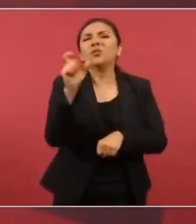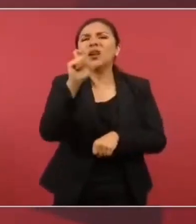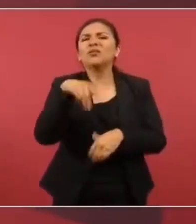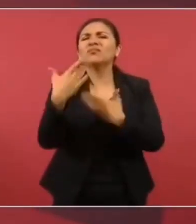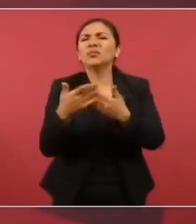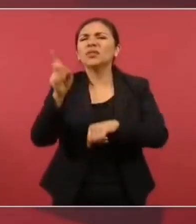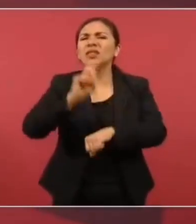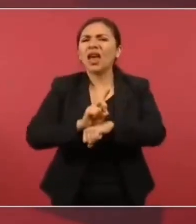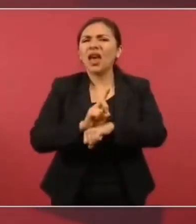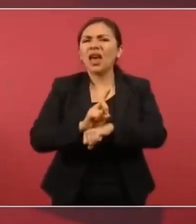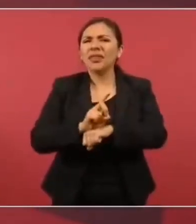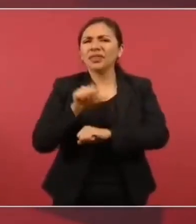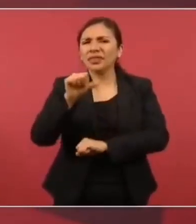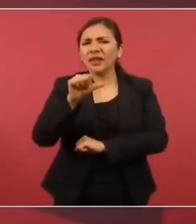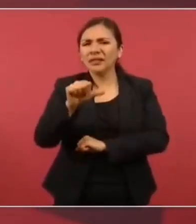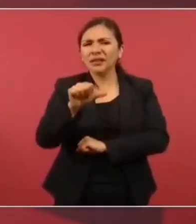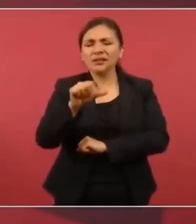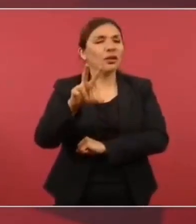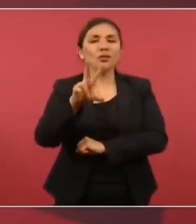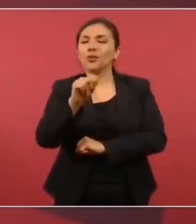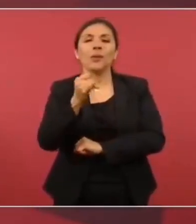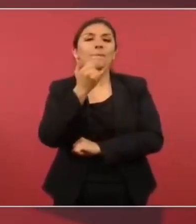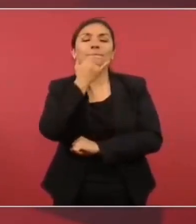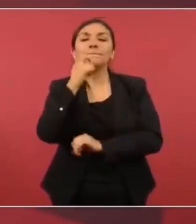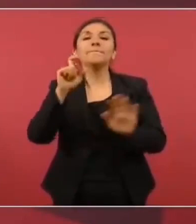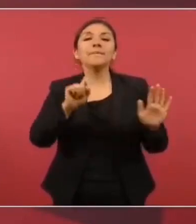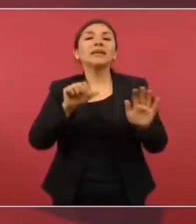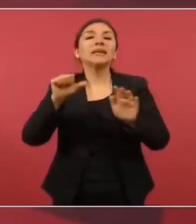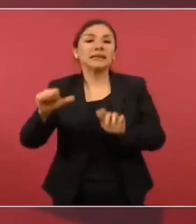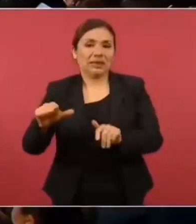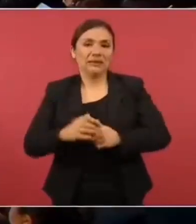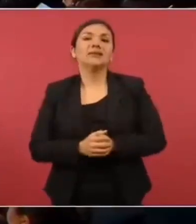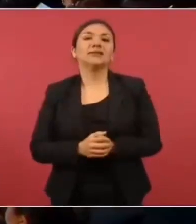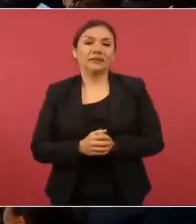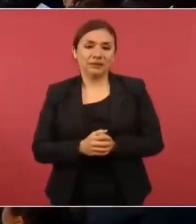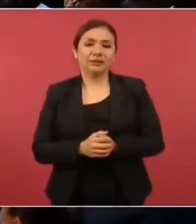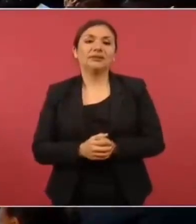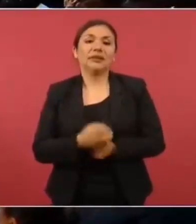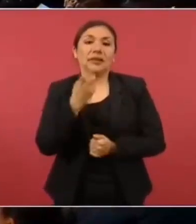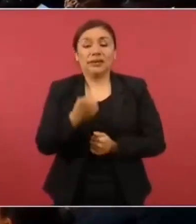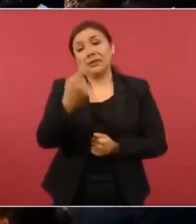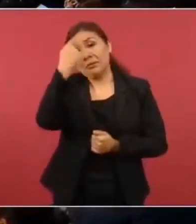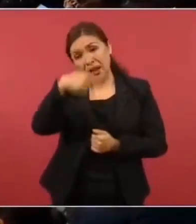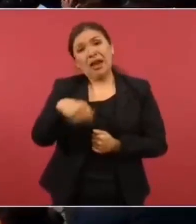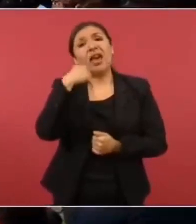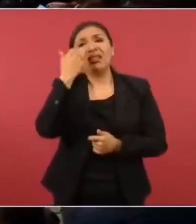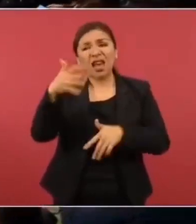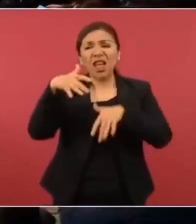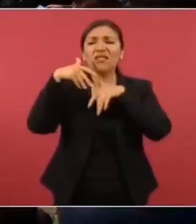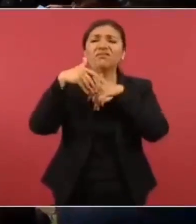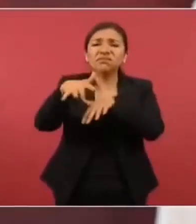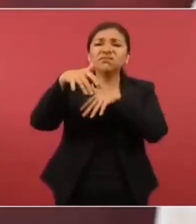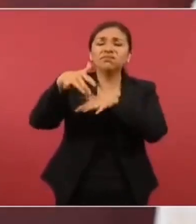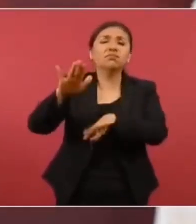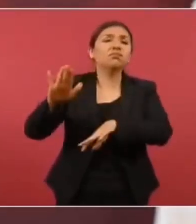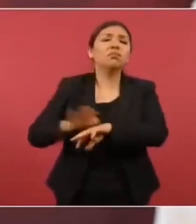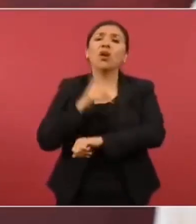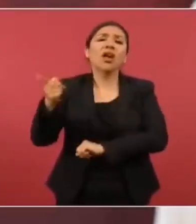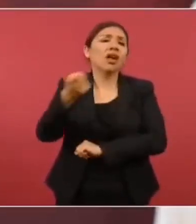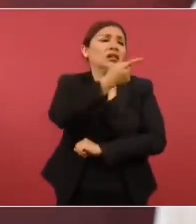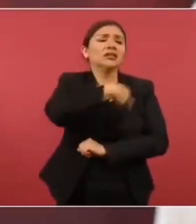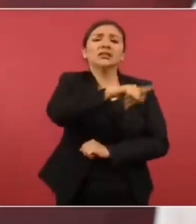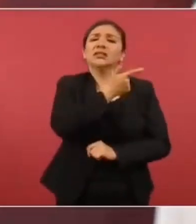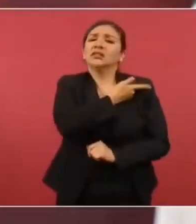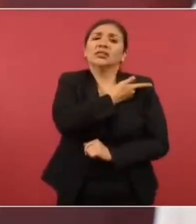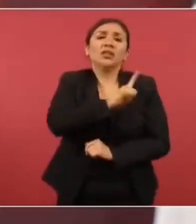16. 26. 26. Vienen a protestar porque no quieren que